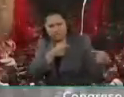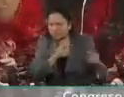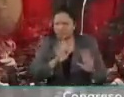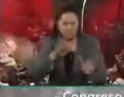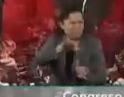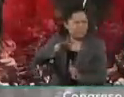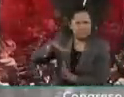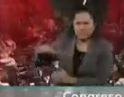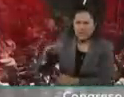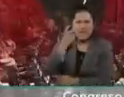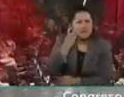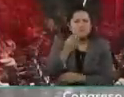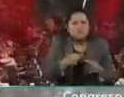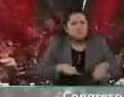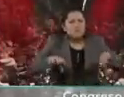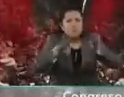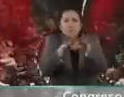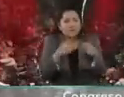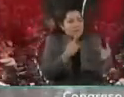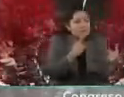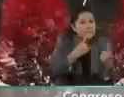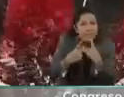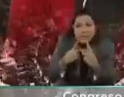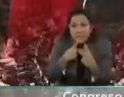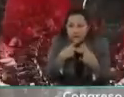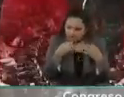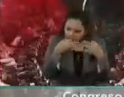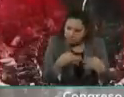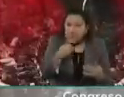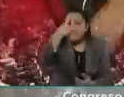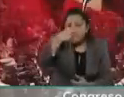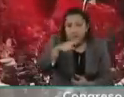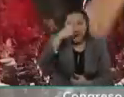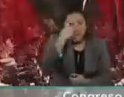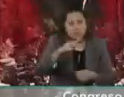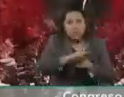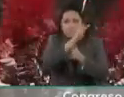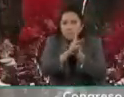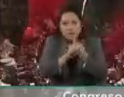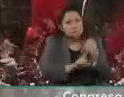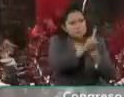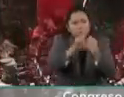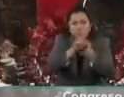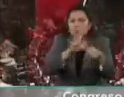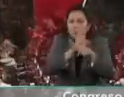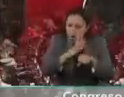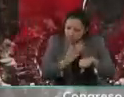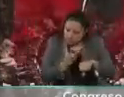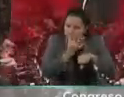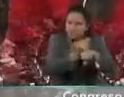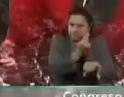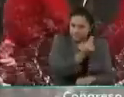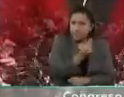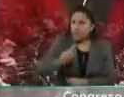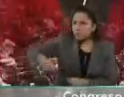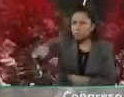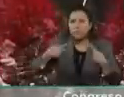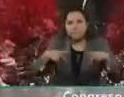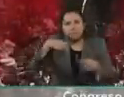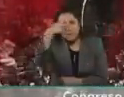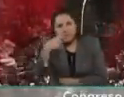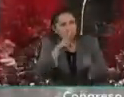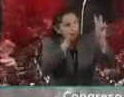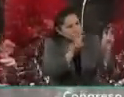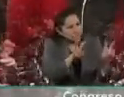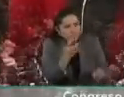lugar del auténtico debate sobre los problemas verdaderos del país, los problemas que le preocupan a los mexicanos y a las mexicanas. Como grupo